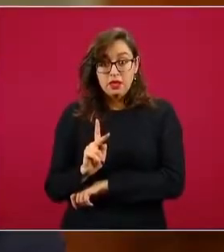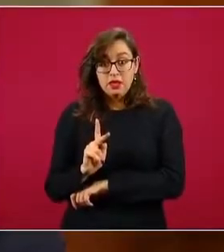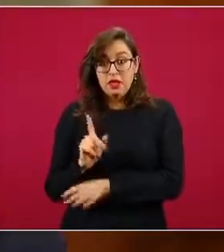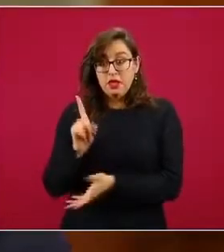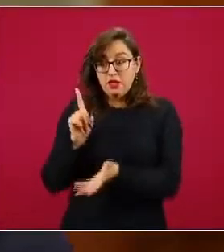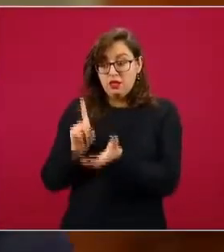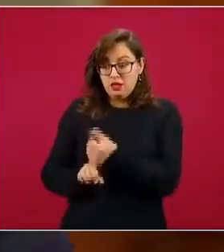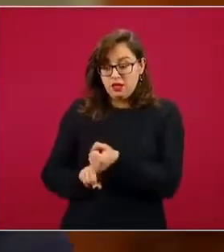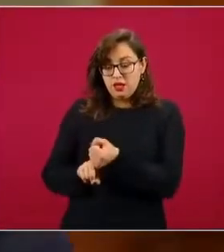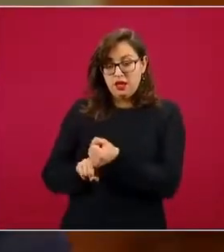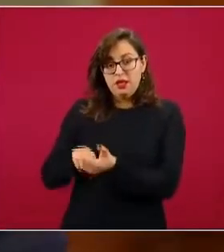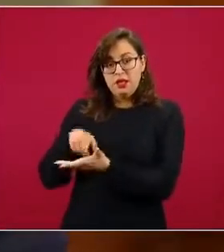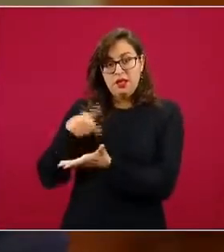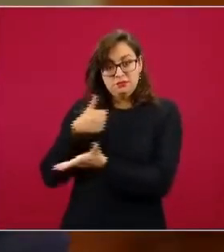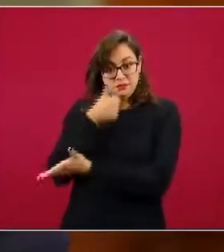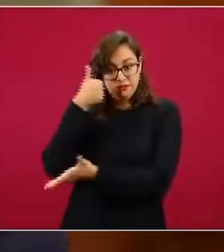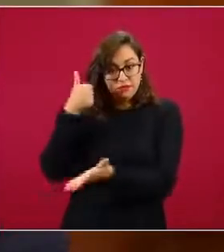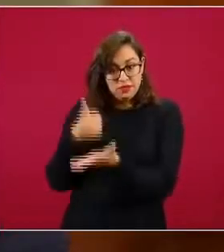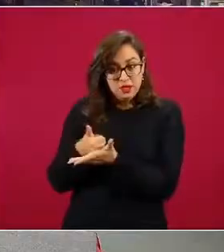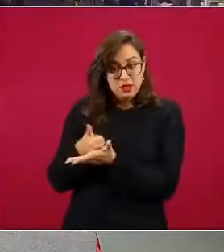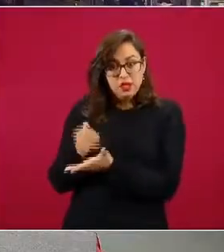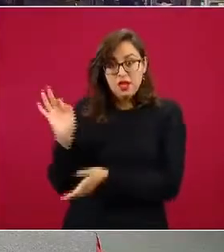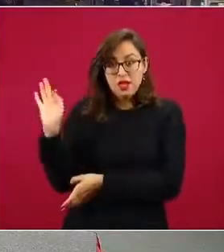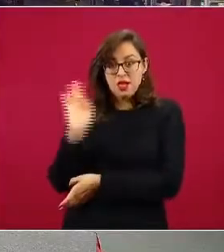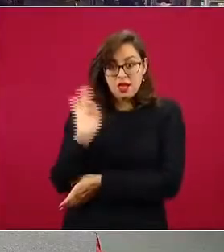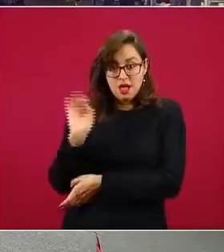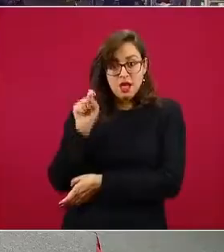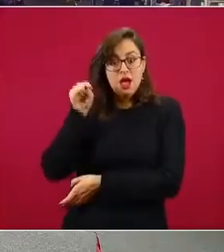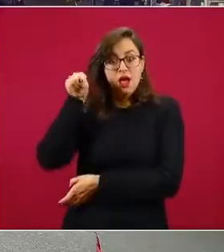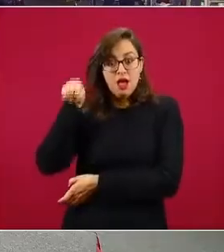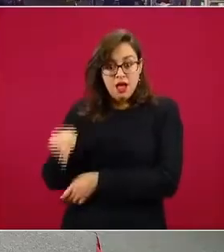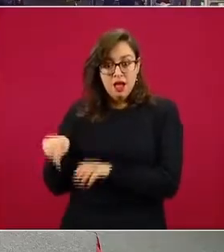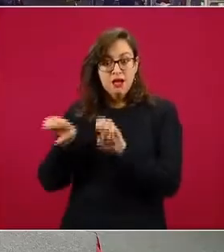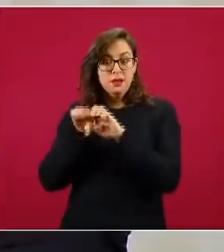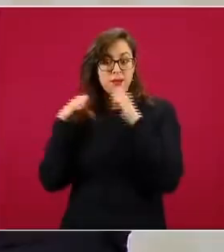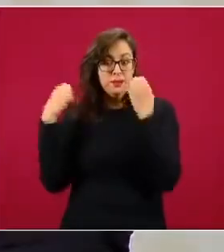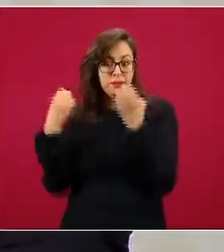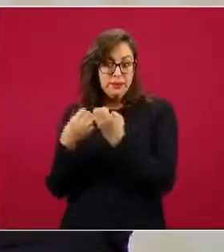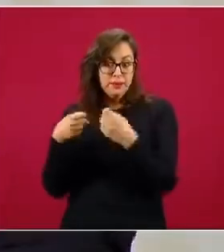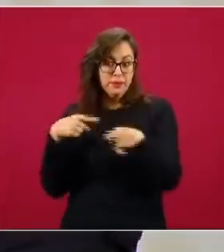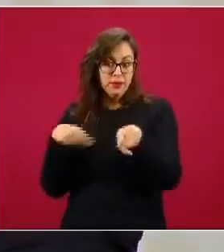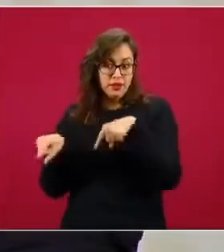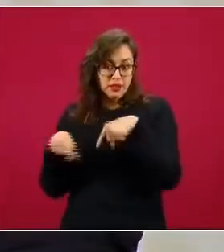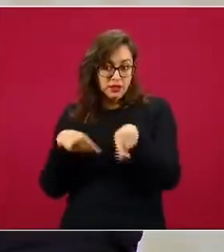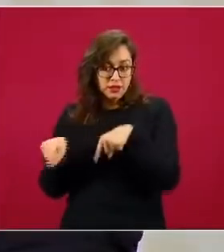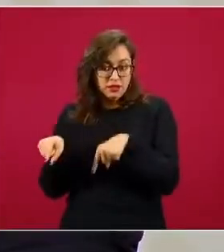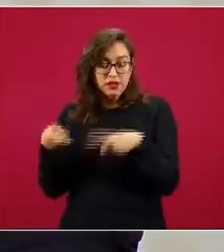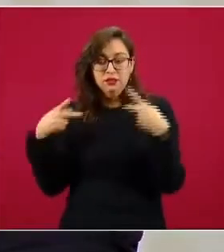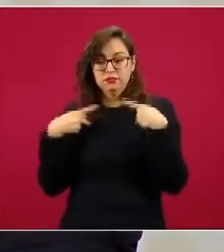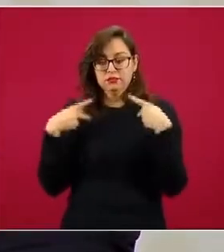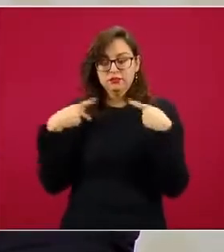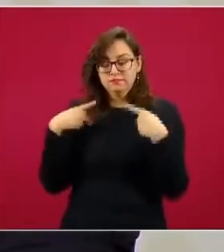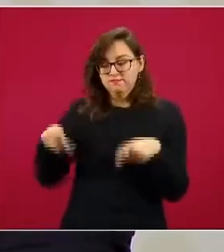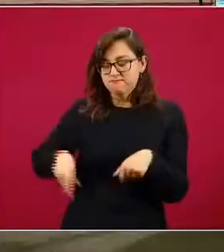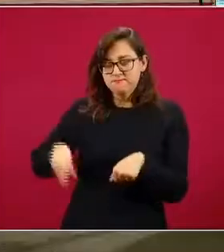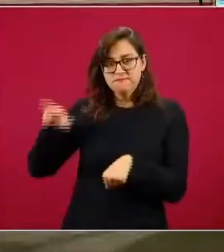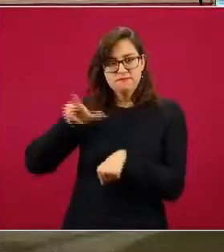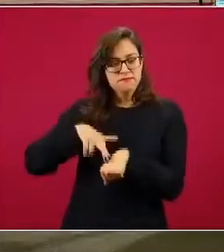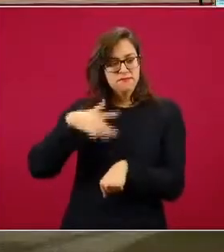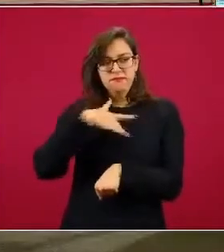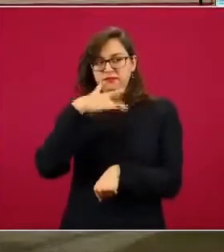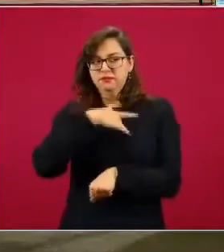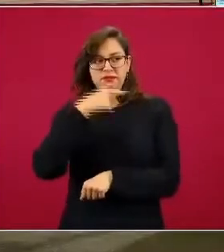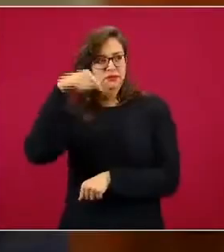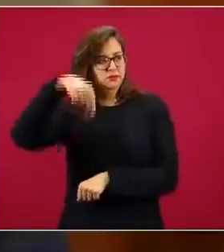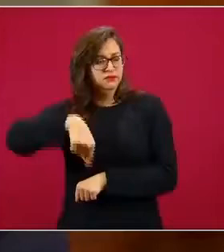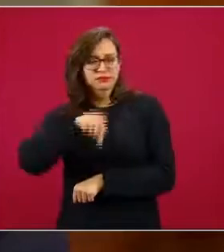la ciudad en donde hay un estadio de fútbol, y la persona titular del gobierno del estado dice aquí no se